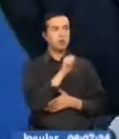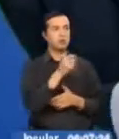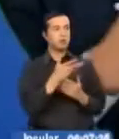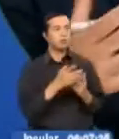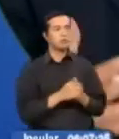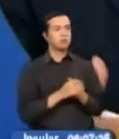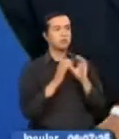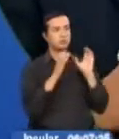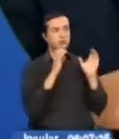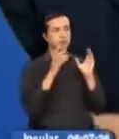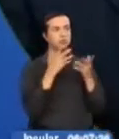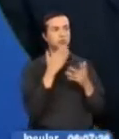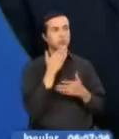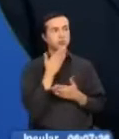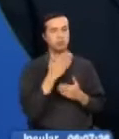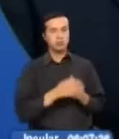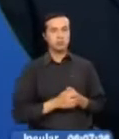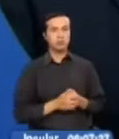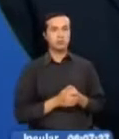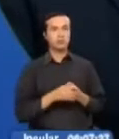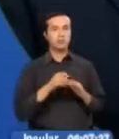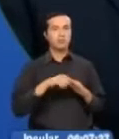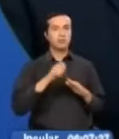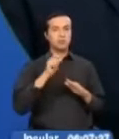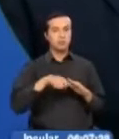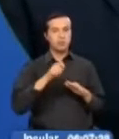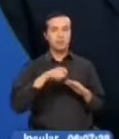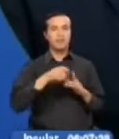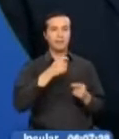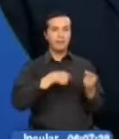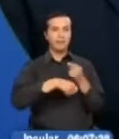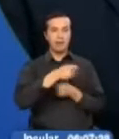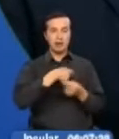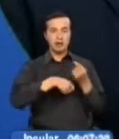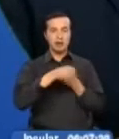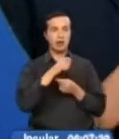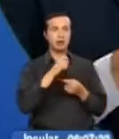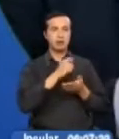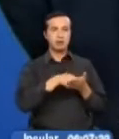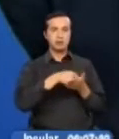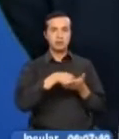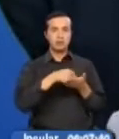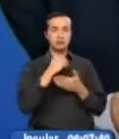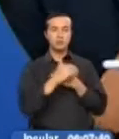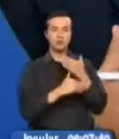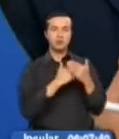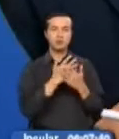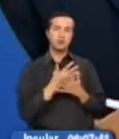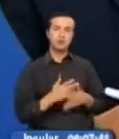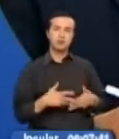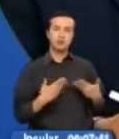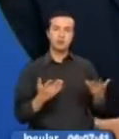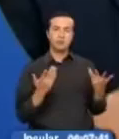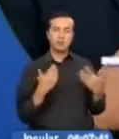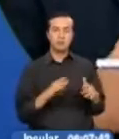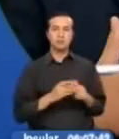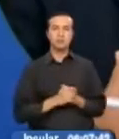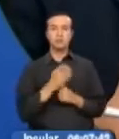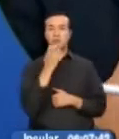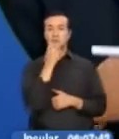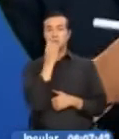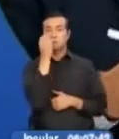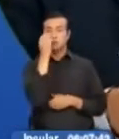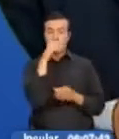hablemos no de sus resultados de la subasta inversa organizada por el cerco un proceso que ha permitido un ahorro